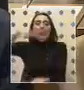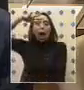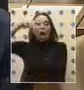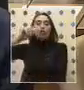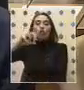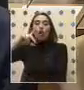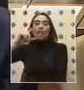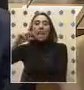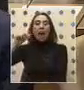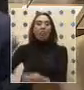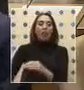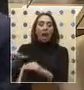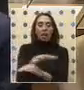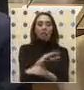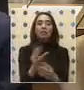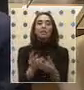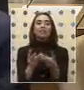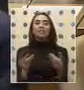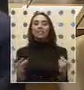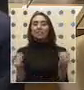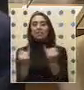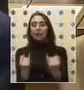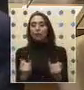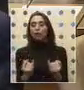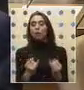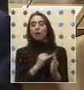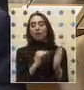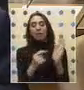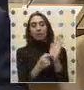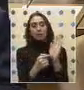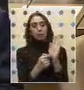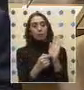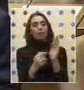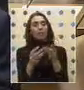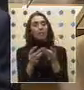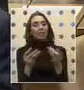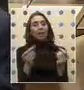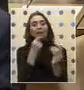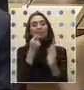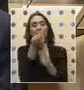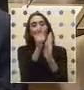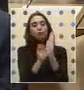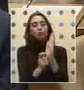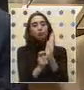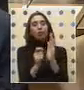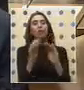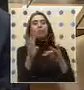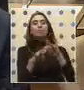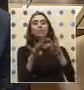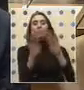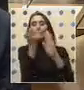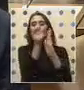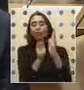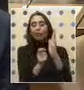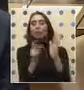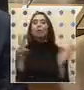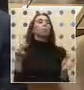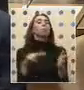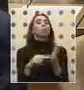una sencilla fórmula, pero a continuación en esa sencilla fórmula hay un problema muy grave.